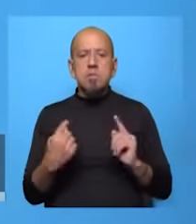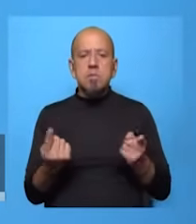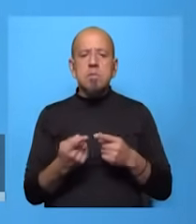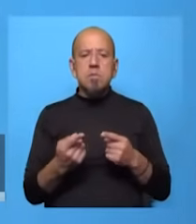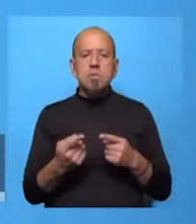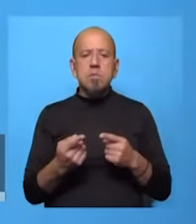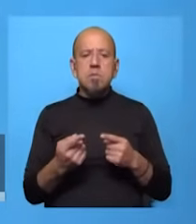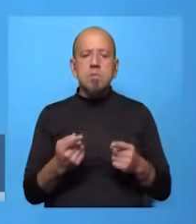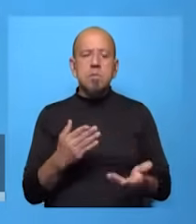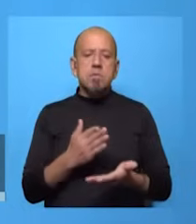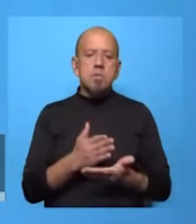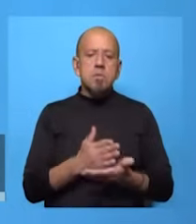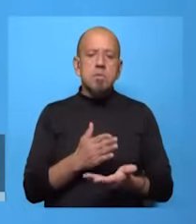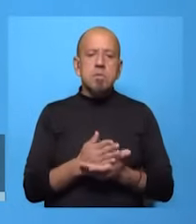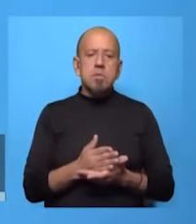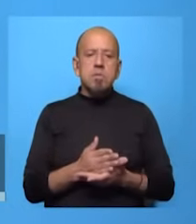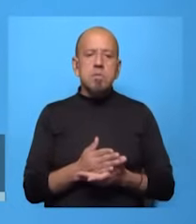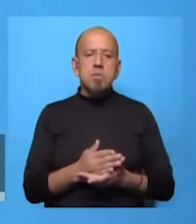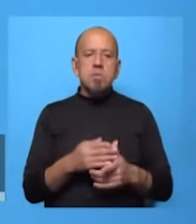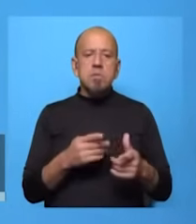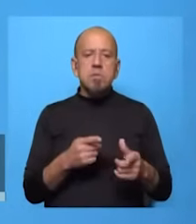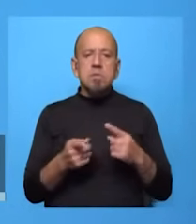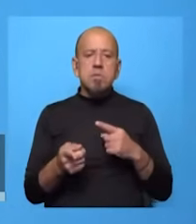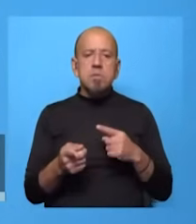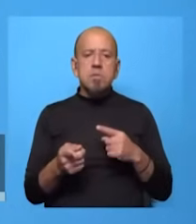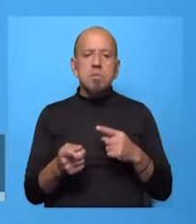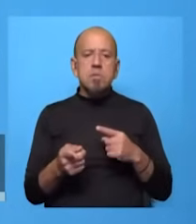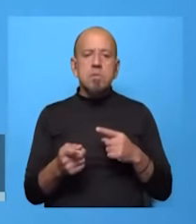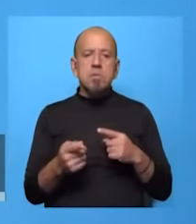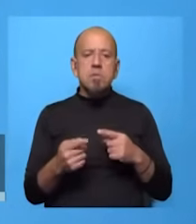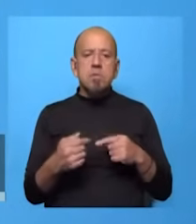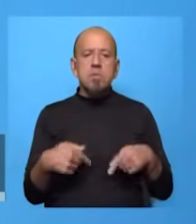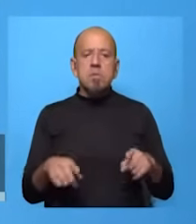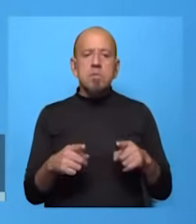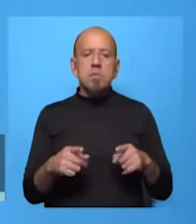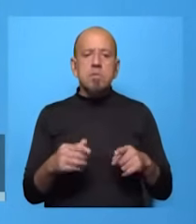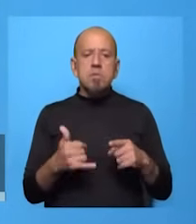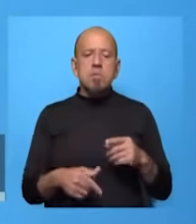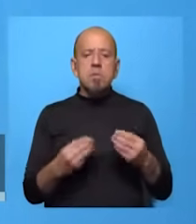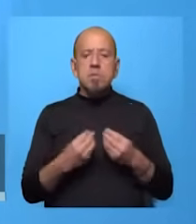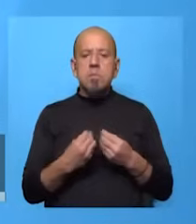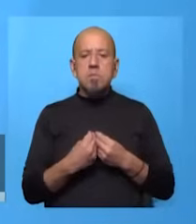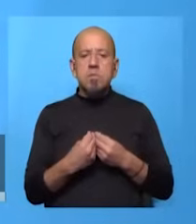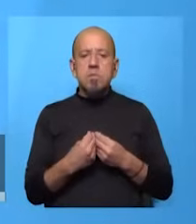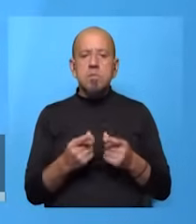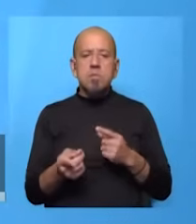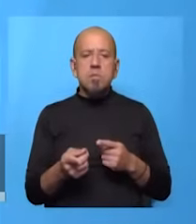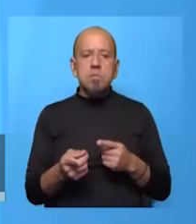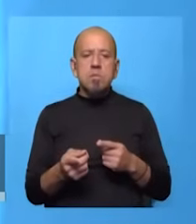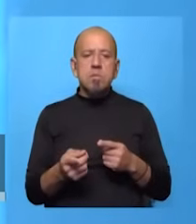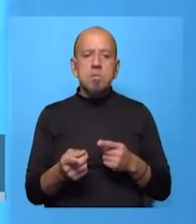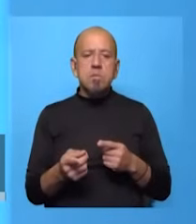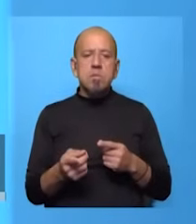planchada y colaborar entonces pagaba el asado del vecino haciendo la planchada significa mucho de eso significa mucho de aquel